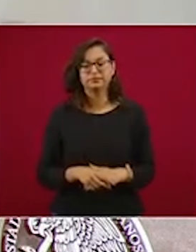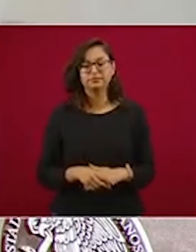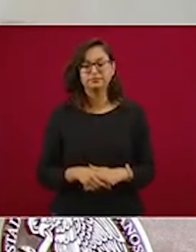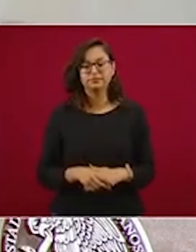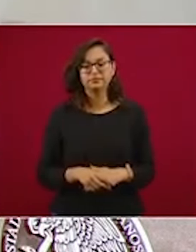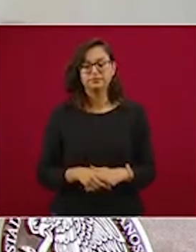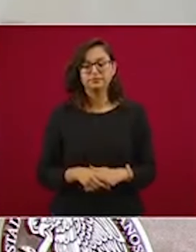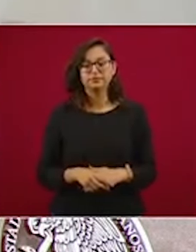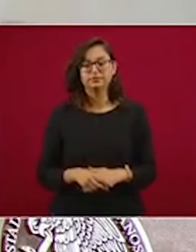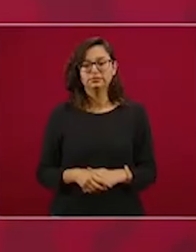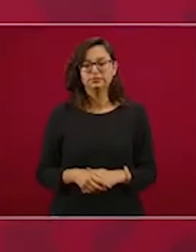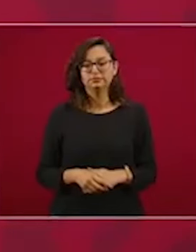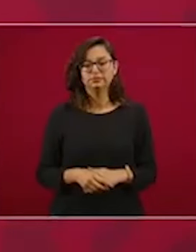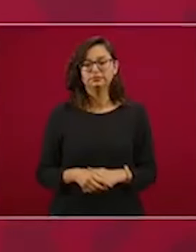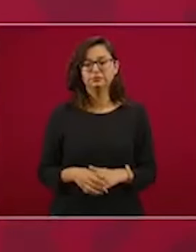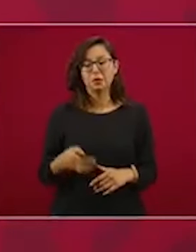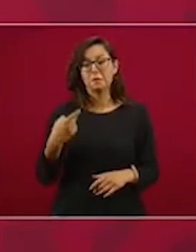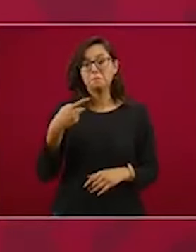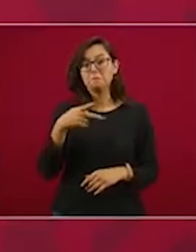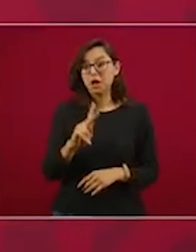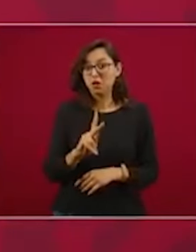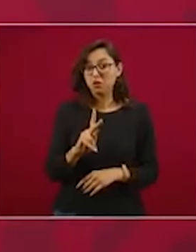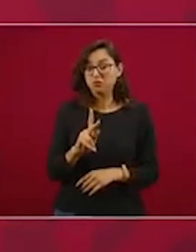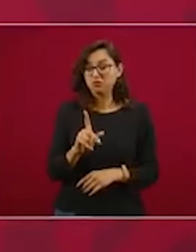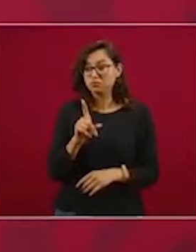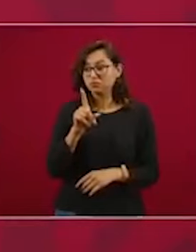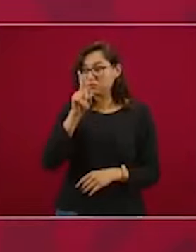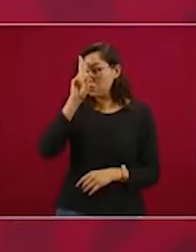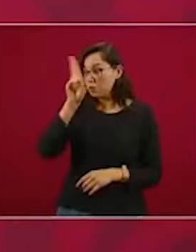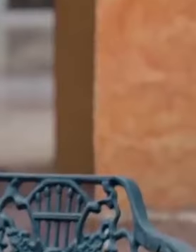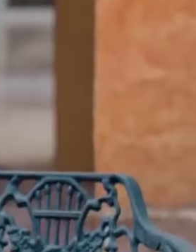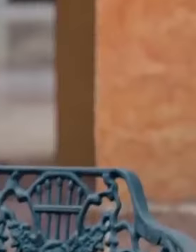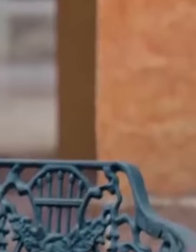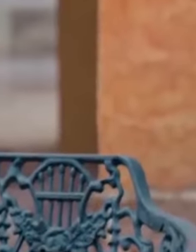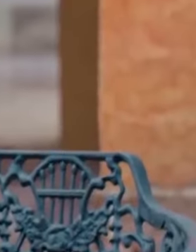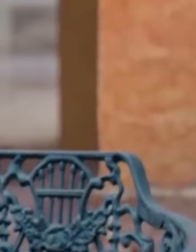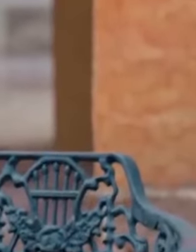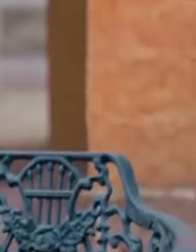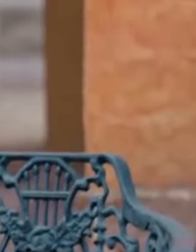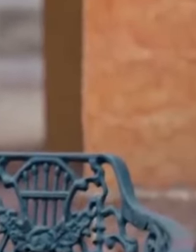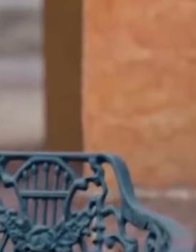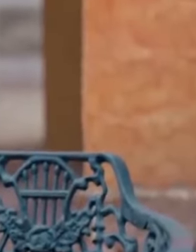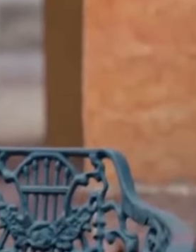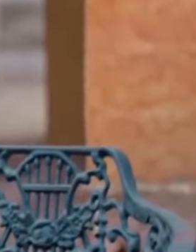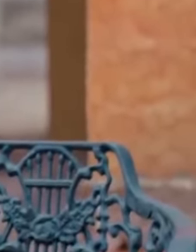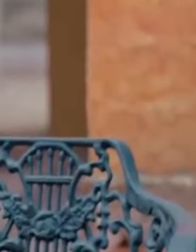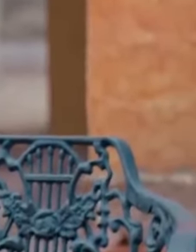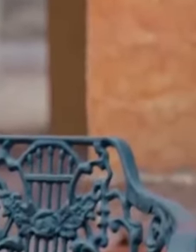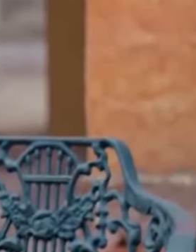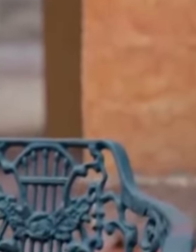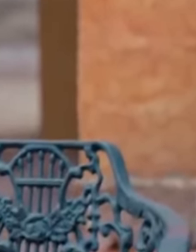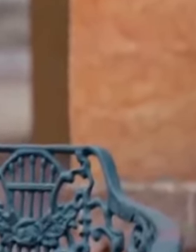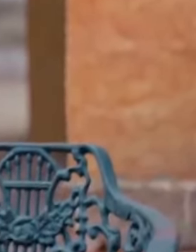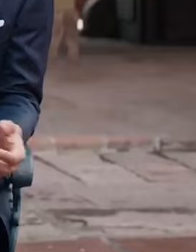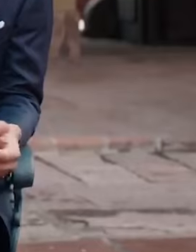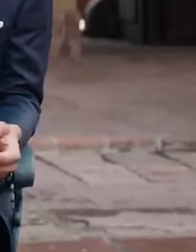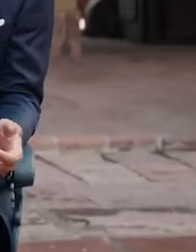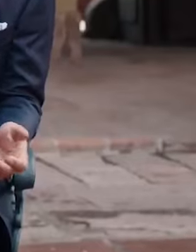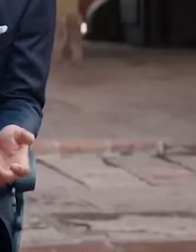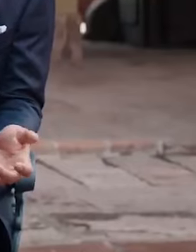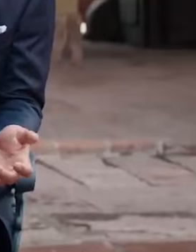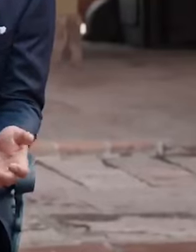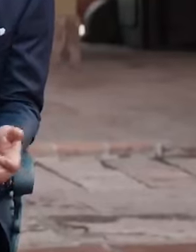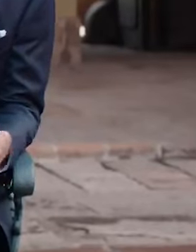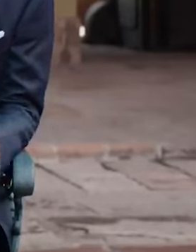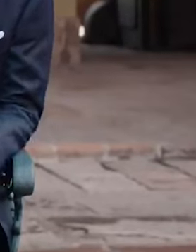pero no censurar a nadie. Además, en conferencia de prensa, el presidente